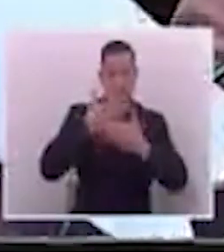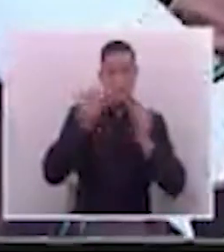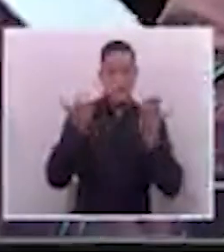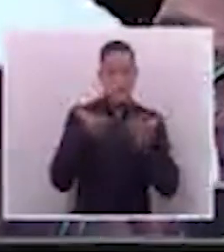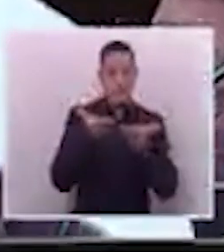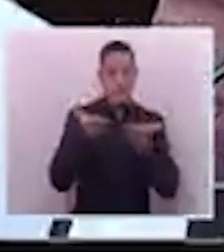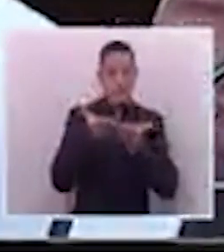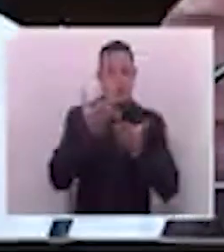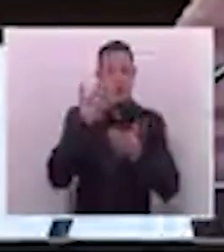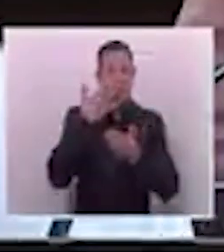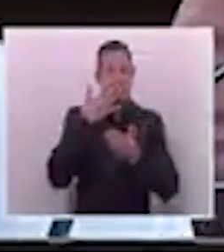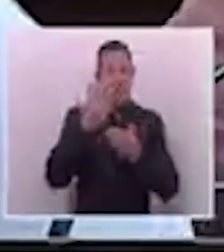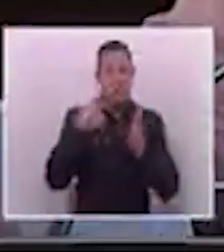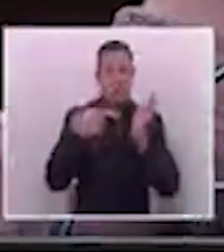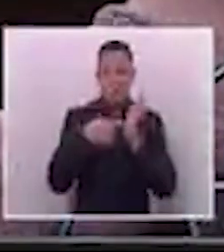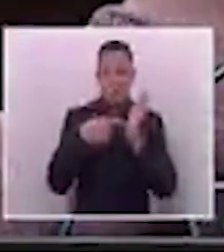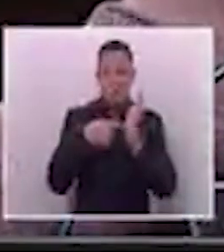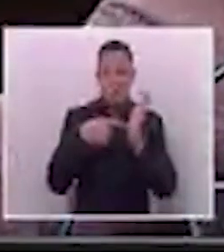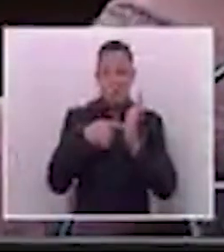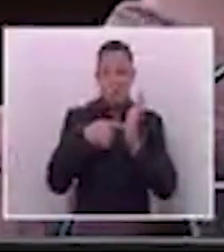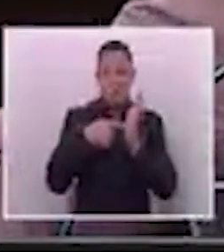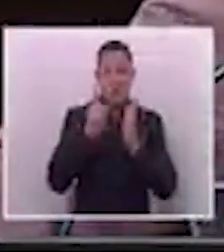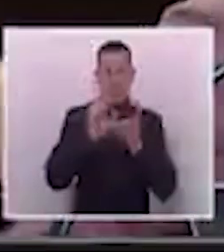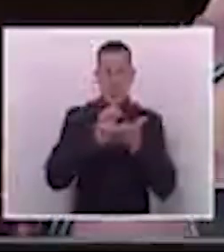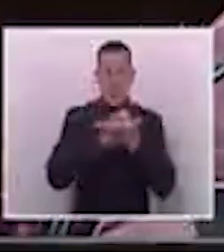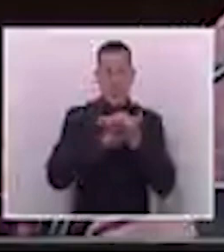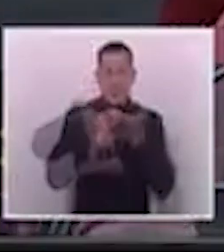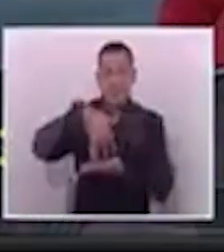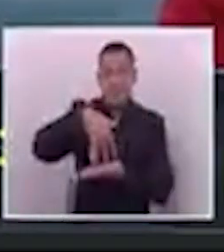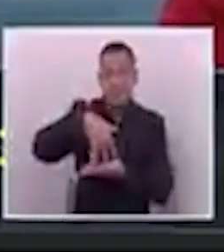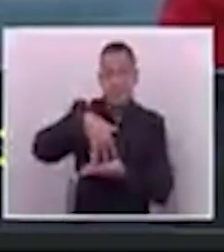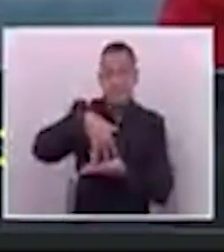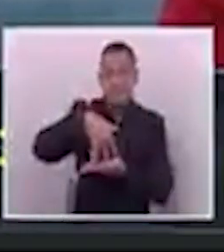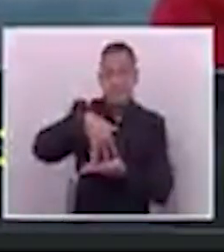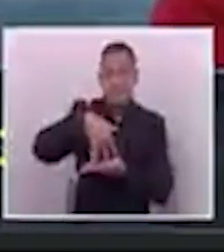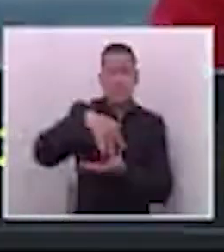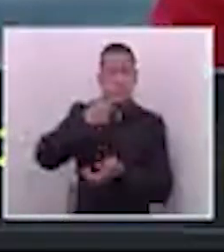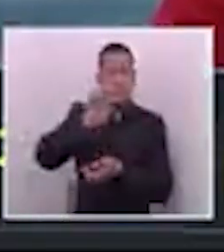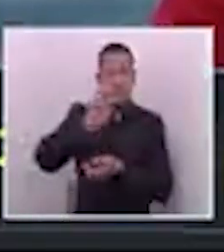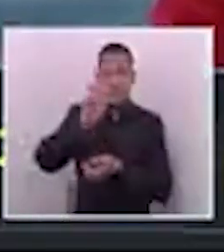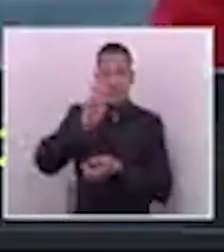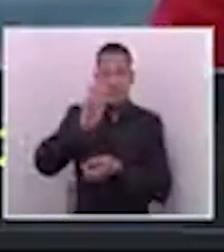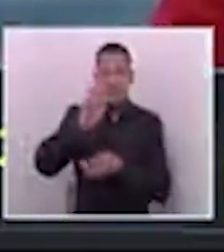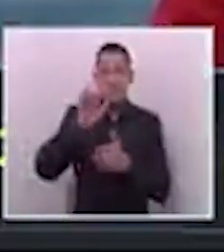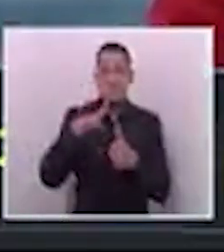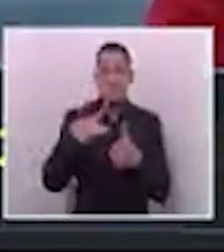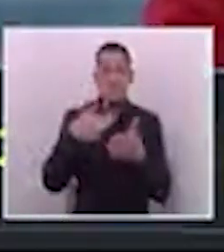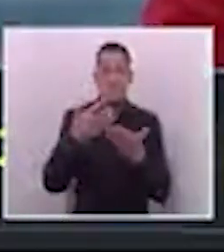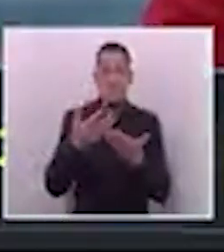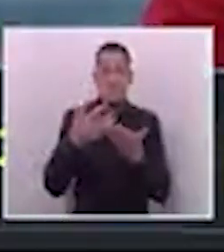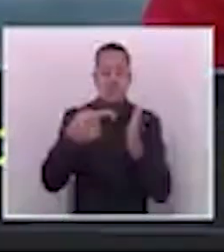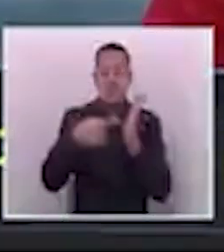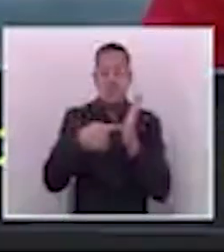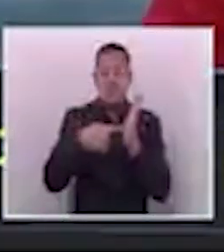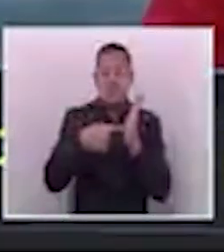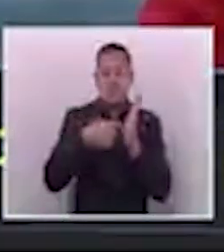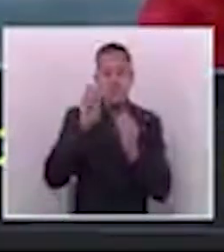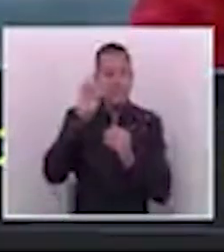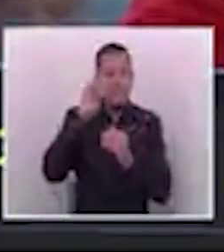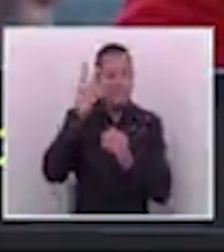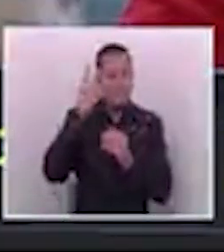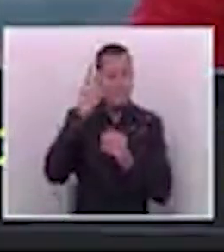que sean prácticamente deuda sin que se contabilice como tal que no es más que endeudamiento